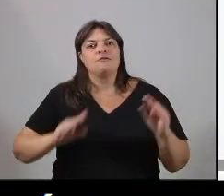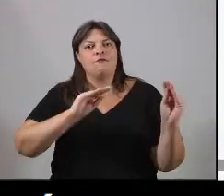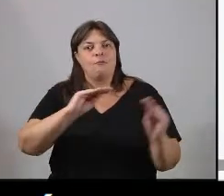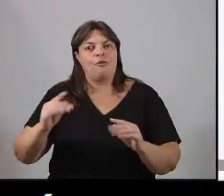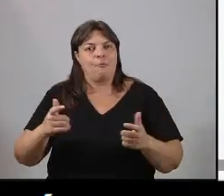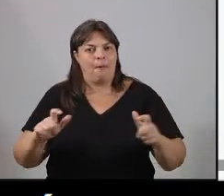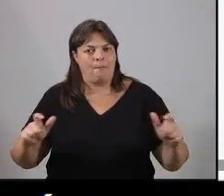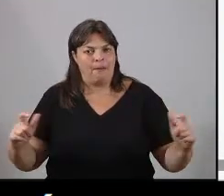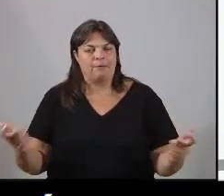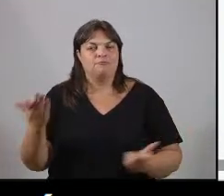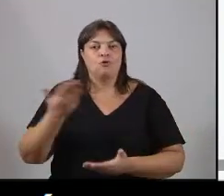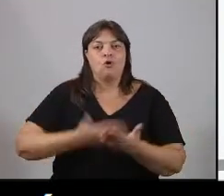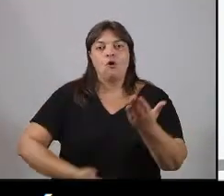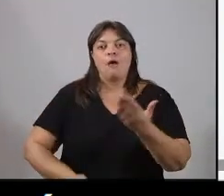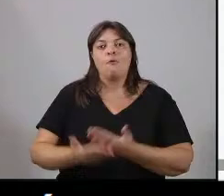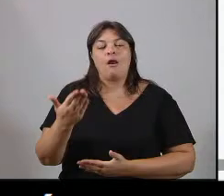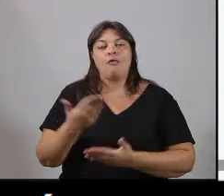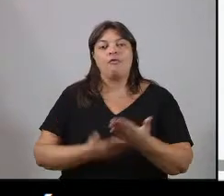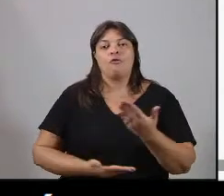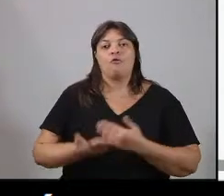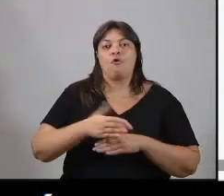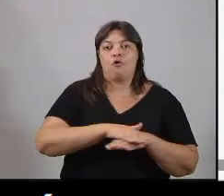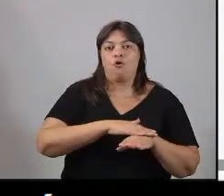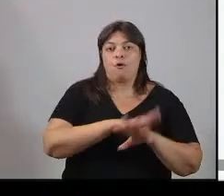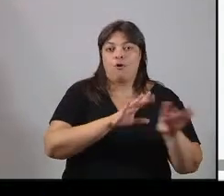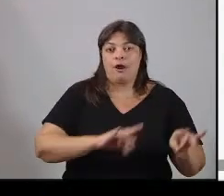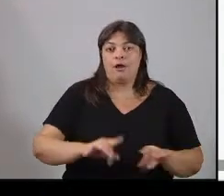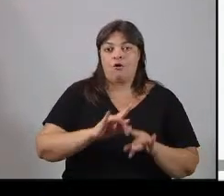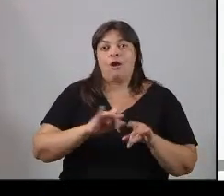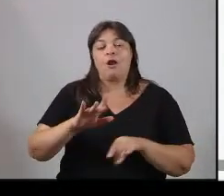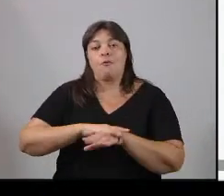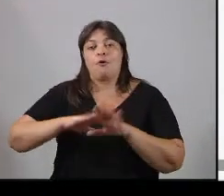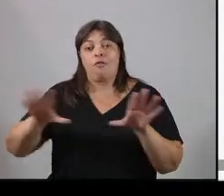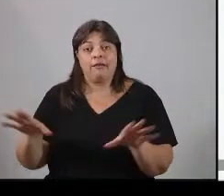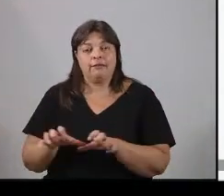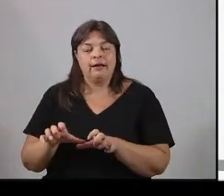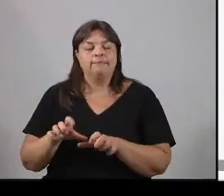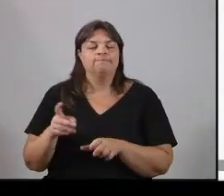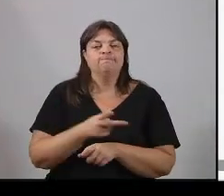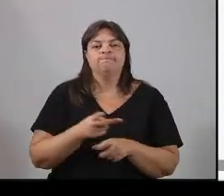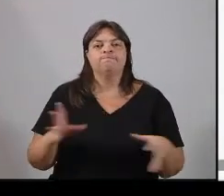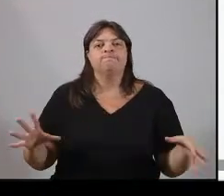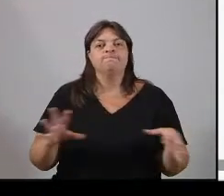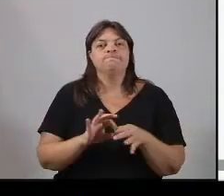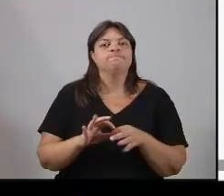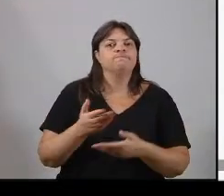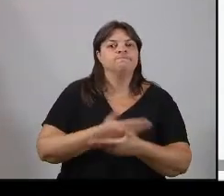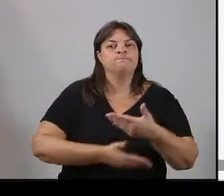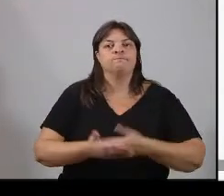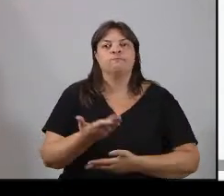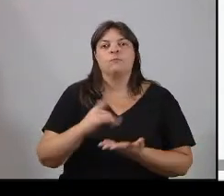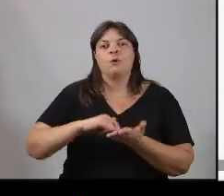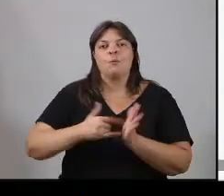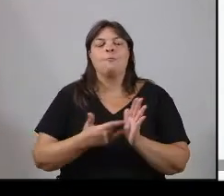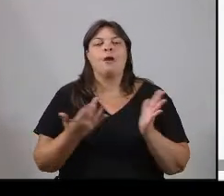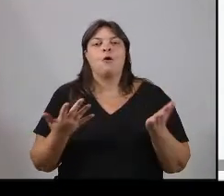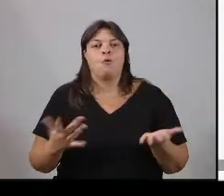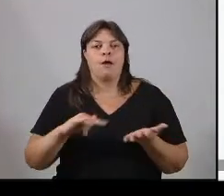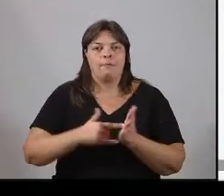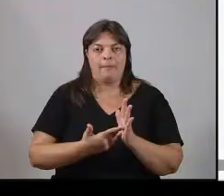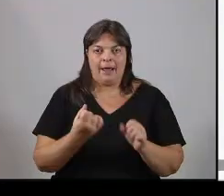Esta colaboración entre el Gobierno regional y el central se concreta en un plan, en el Plan de